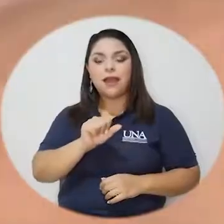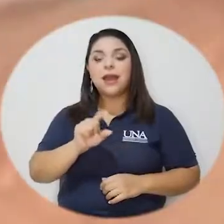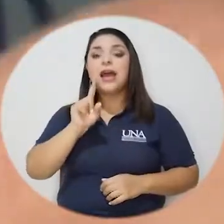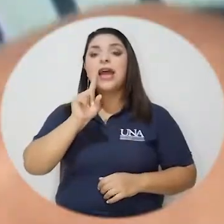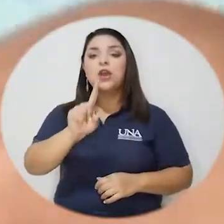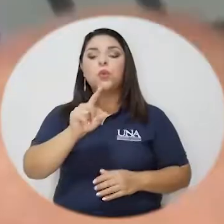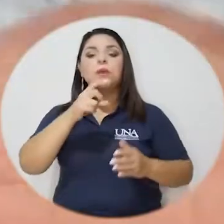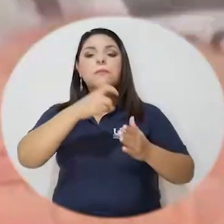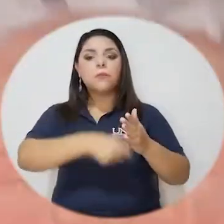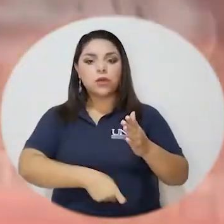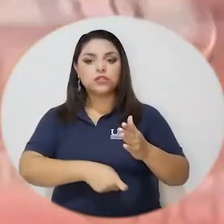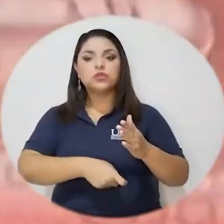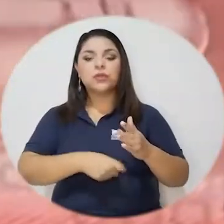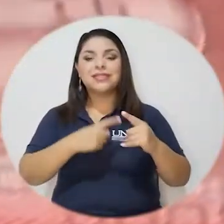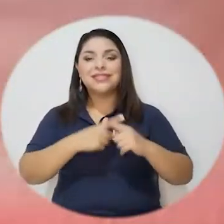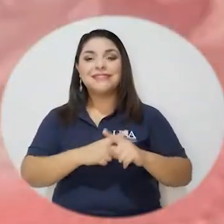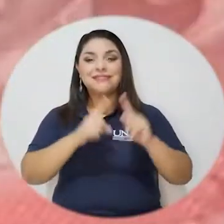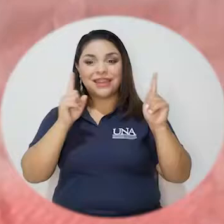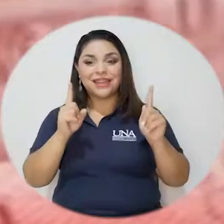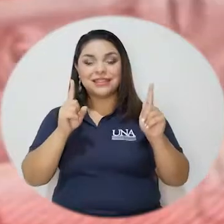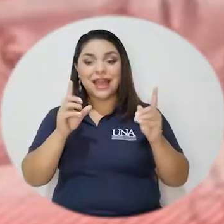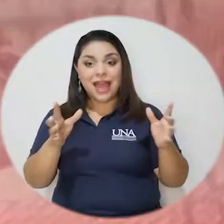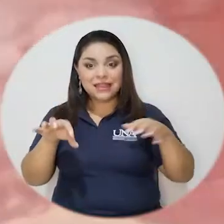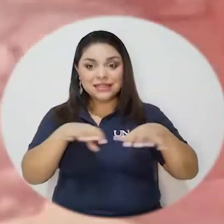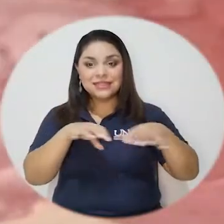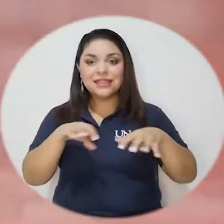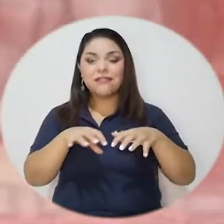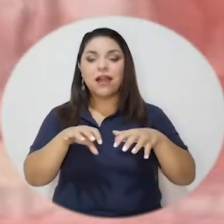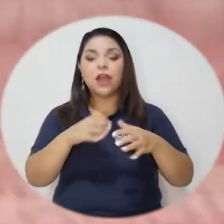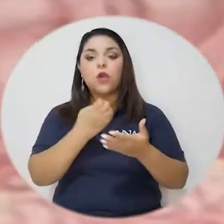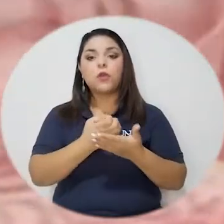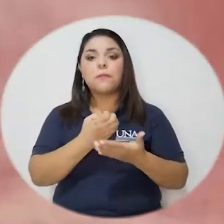flat tax, que es lo que reactiva las economías, porque